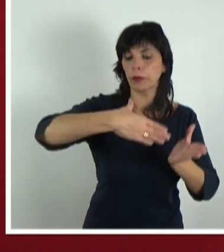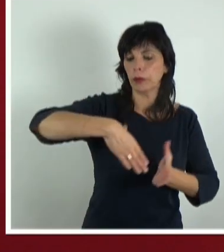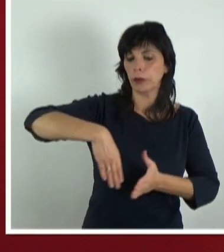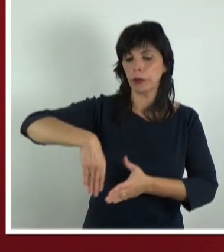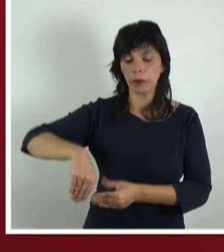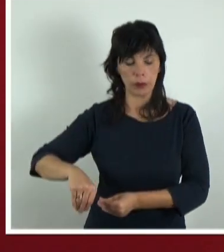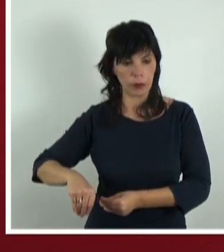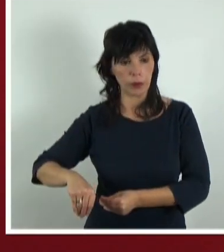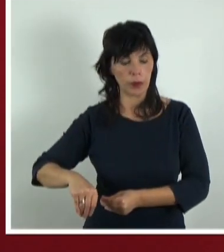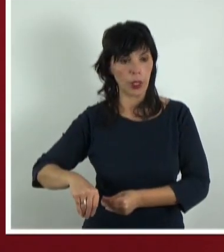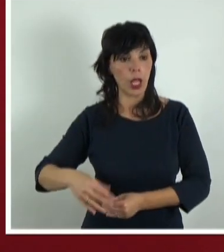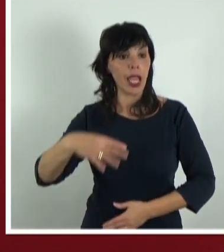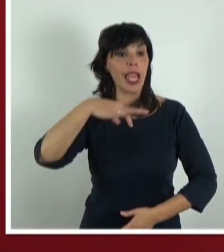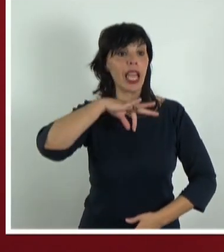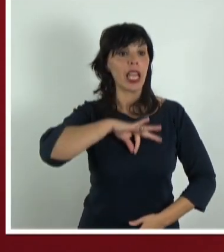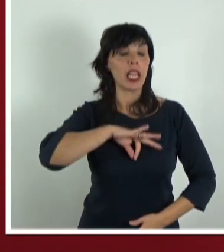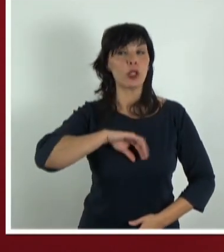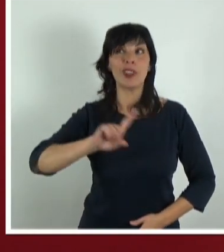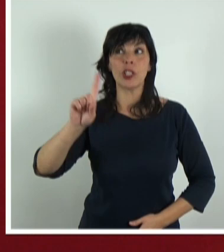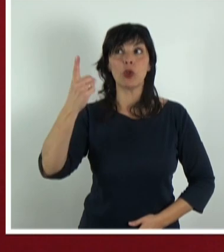siete Espíritus de Dios,